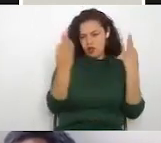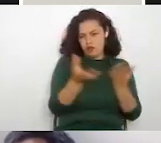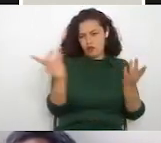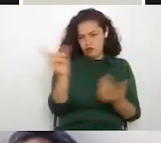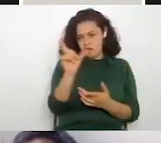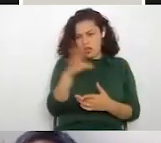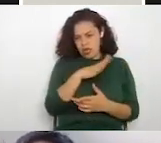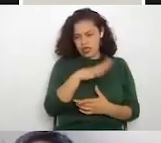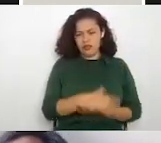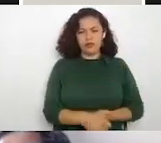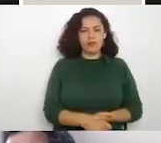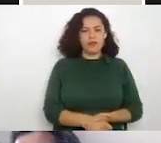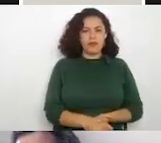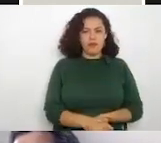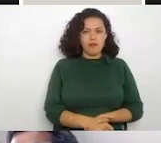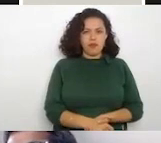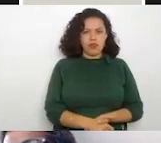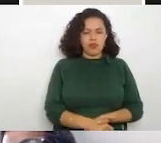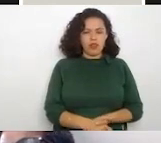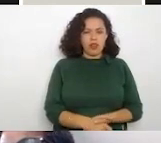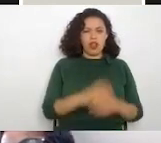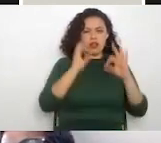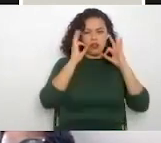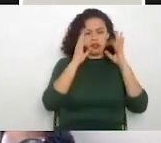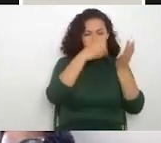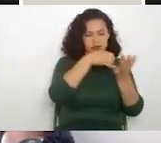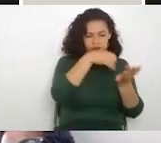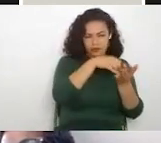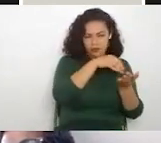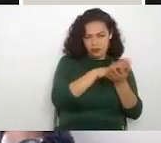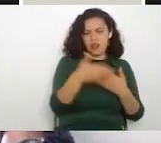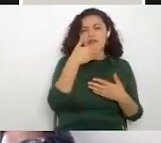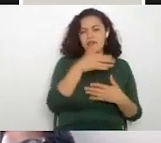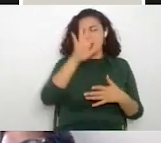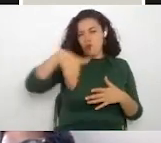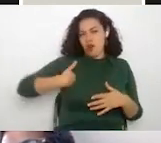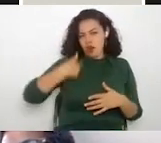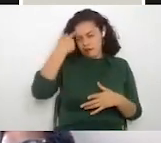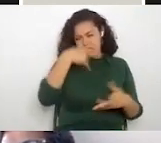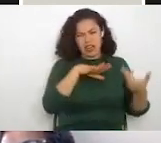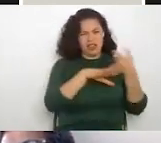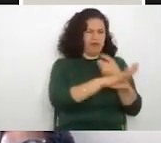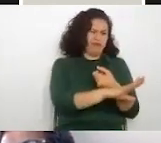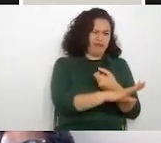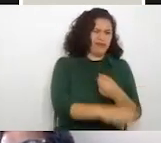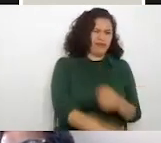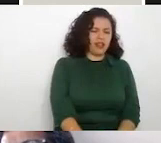pues si está de forma impresa, pues conservarlo para evitar, por ejemplo, que se